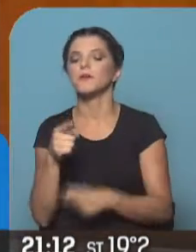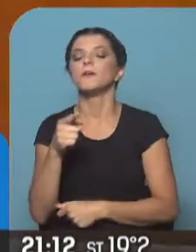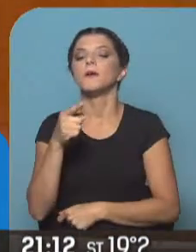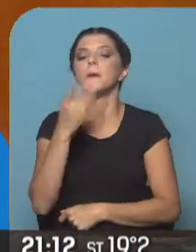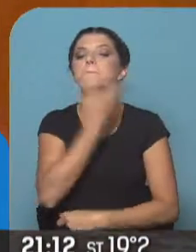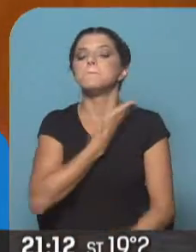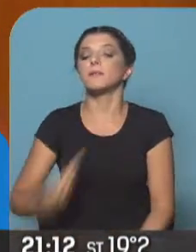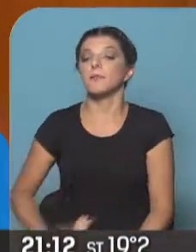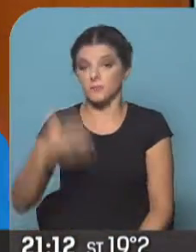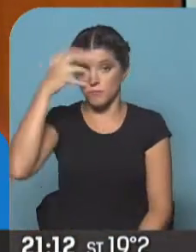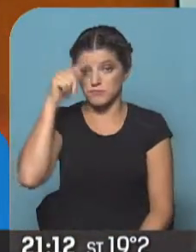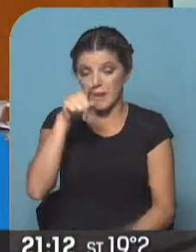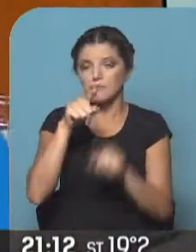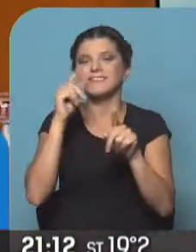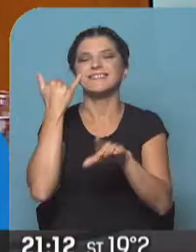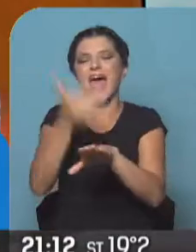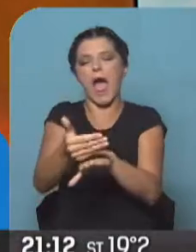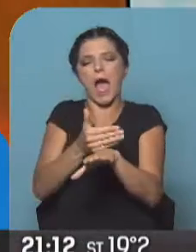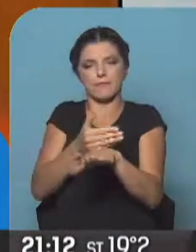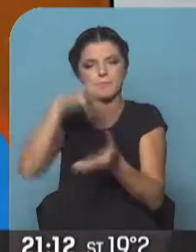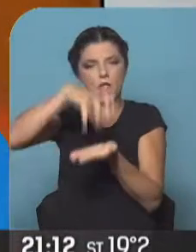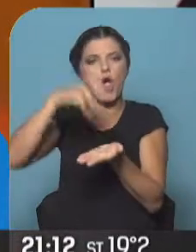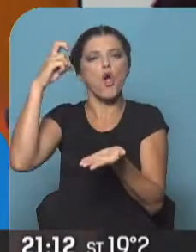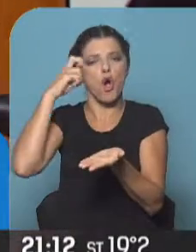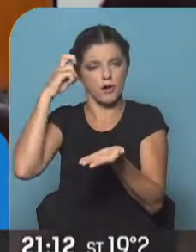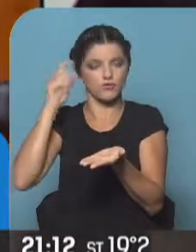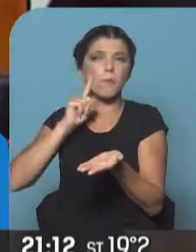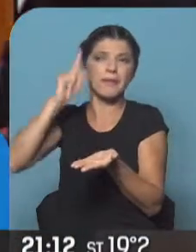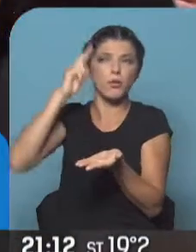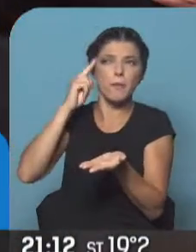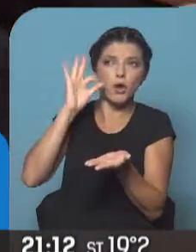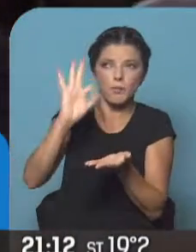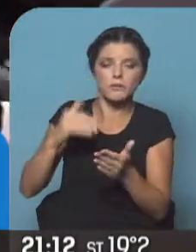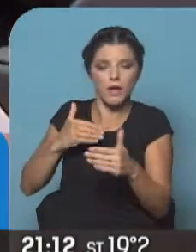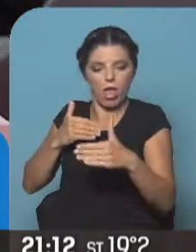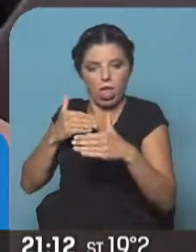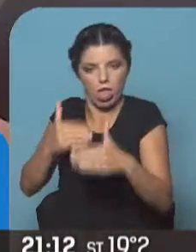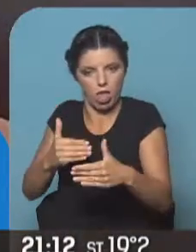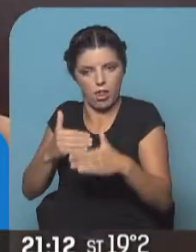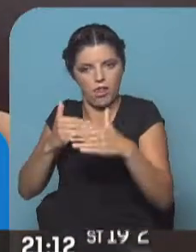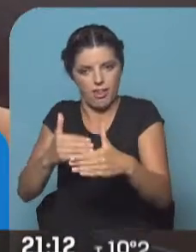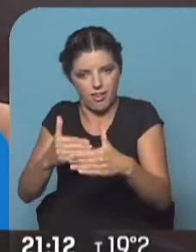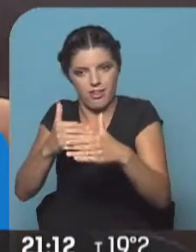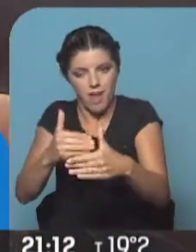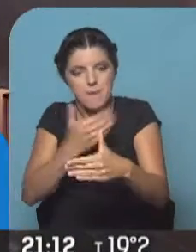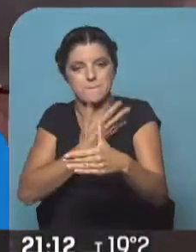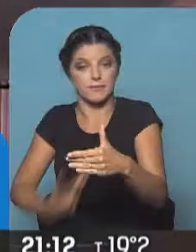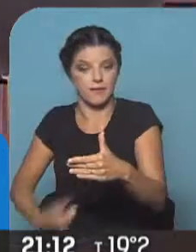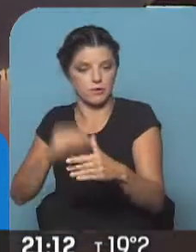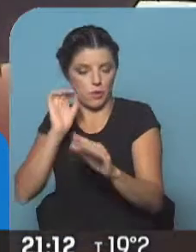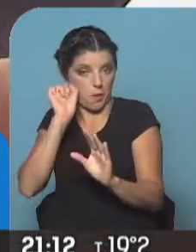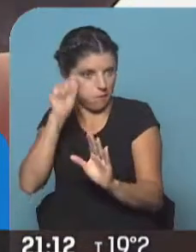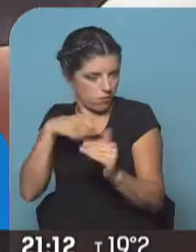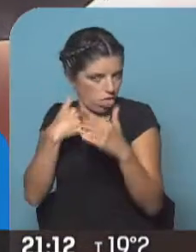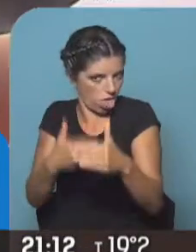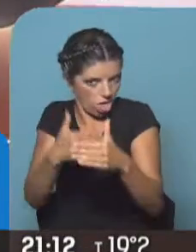una decisión del Congreso de los Estados Unidos de los años 90 que venía postergándose por parte de todos los presidentes. En